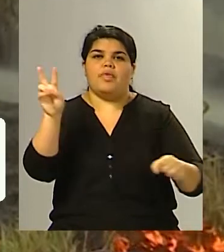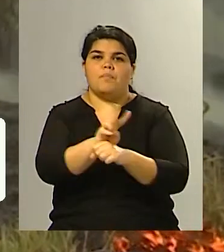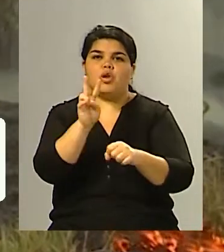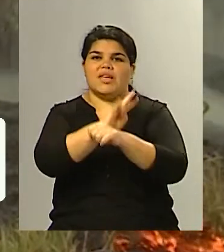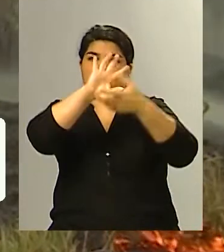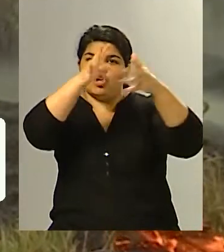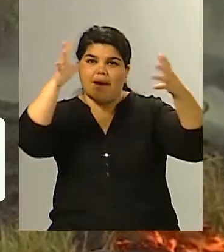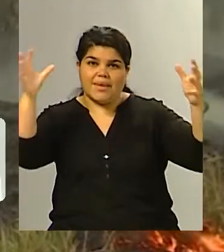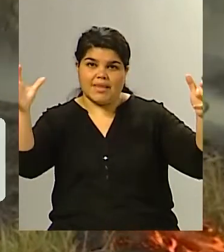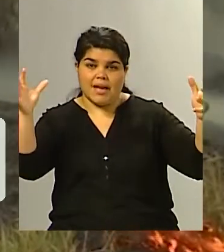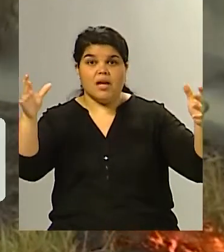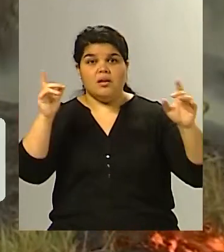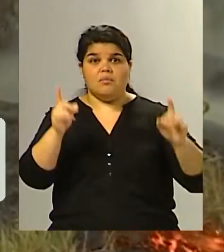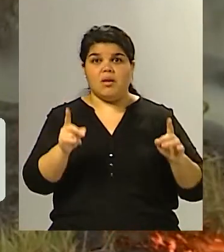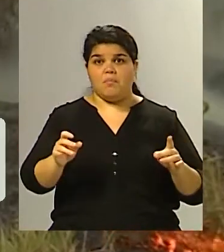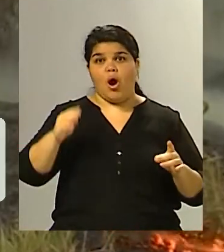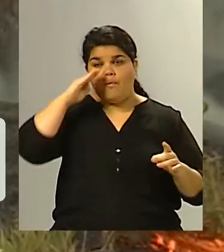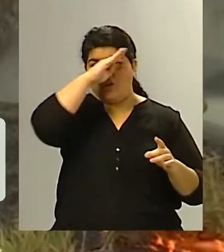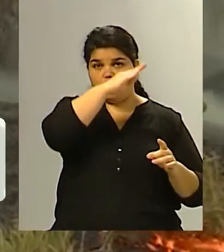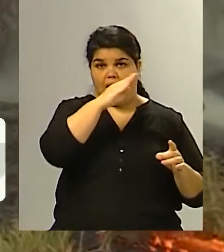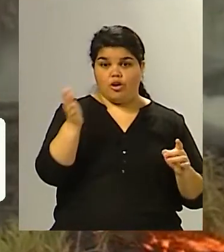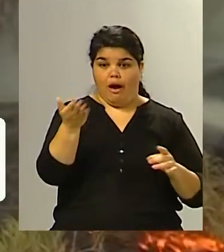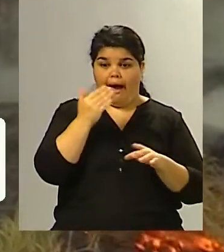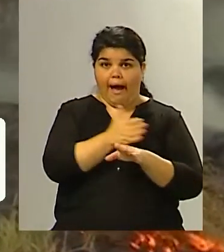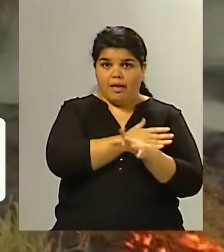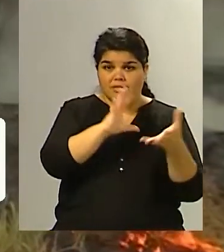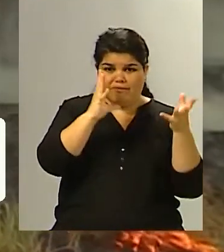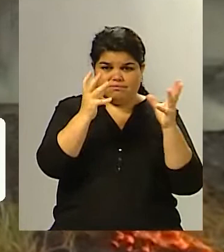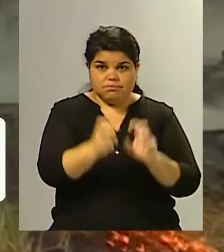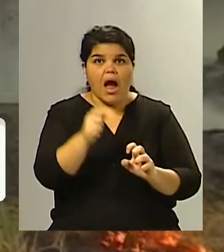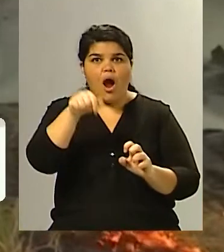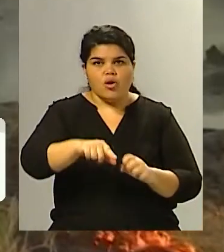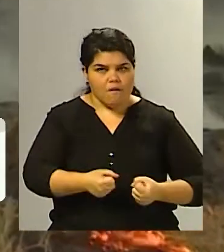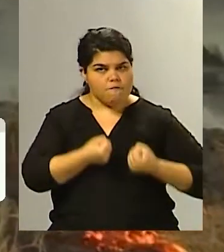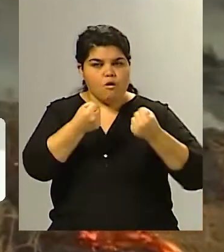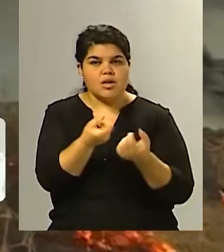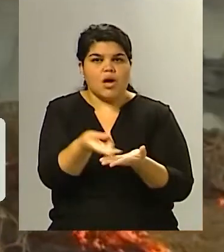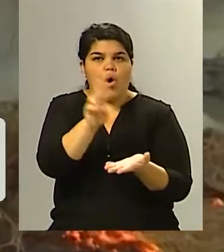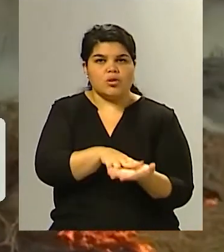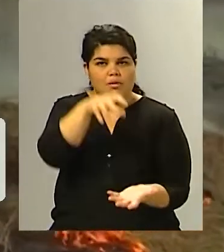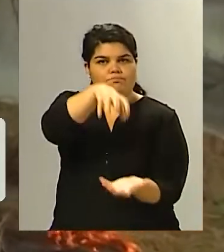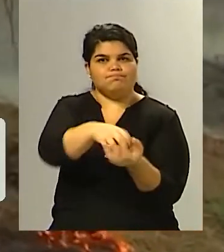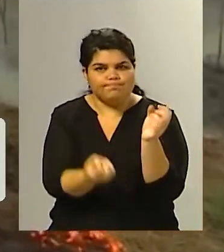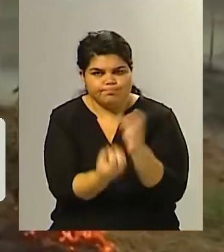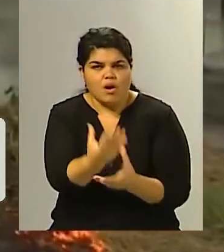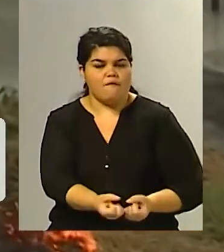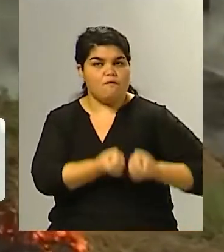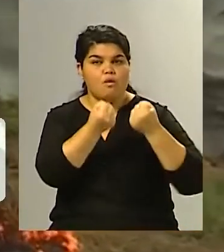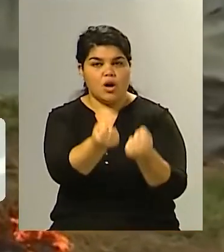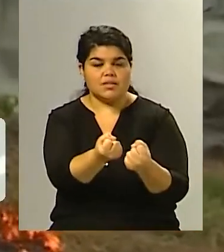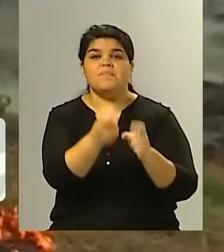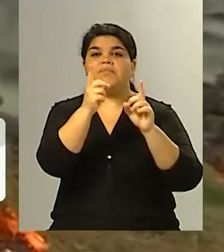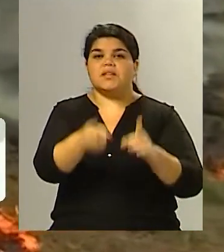deteriorados e desmantelados durante o governo Bolsonaro. Anunciou que vai criar um ministério de los pueblos tradicionales, para prestigiar